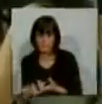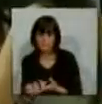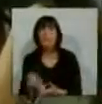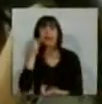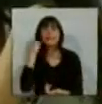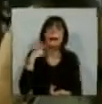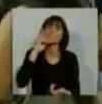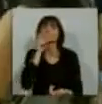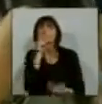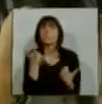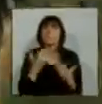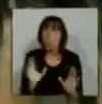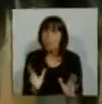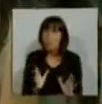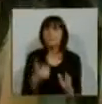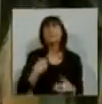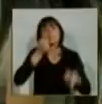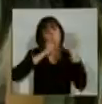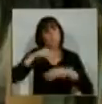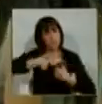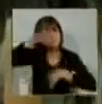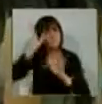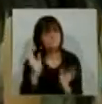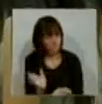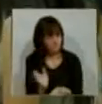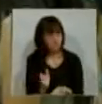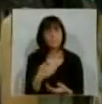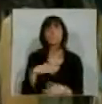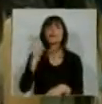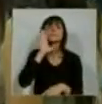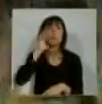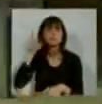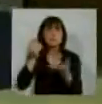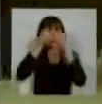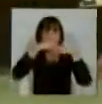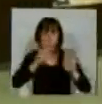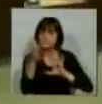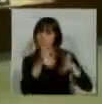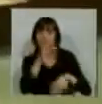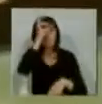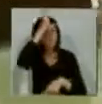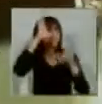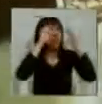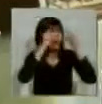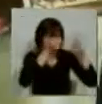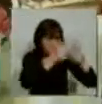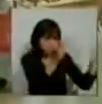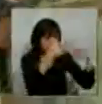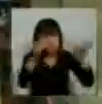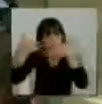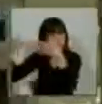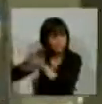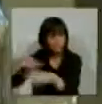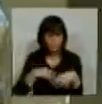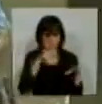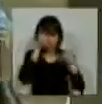si buscan ayer a la noche, que es cuando empezaron, ellos abren en Estados Unidos las puertas a las 12 de la noche, cómo se agolpa